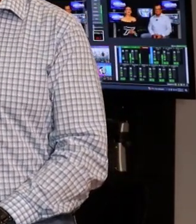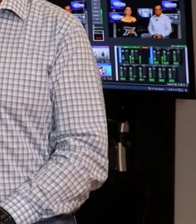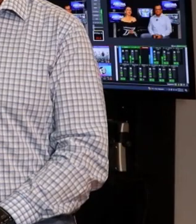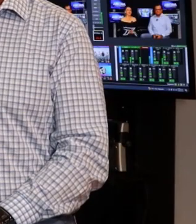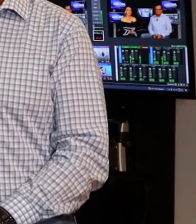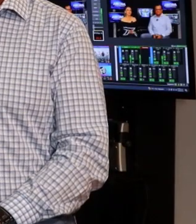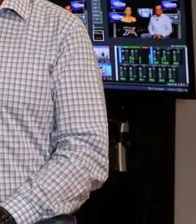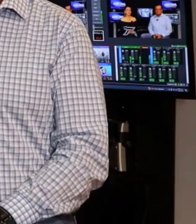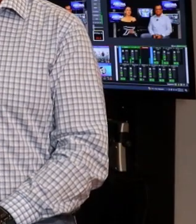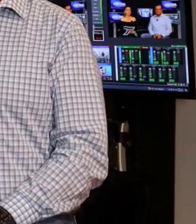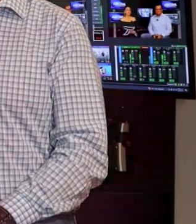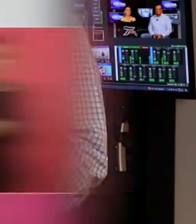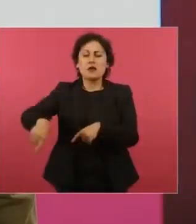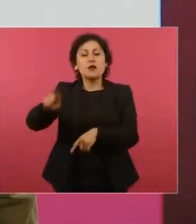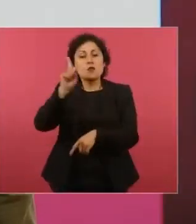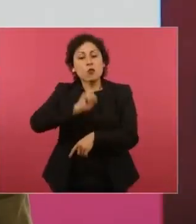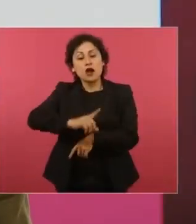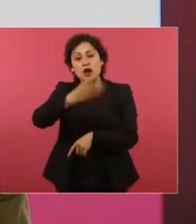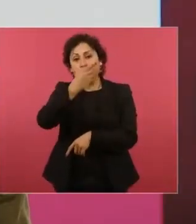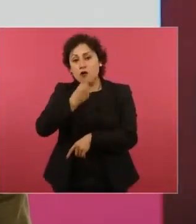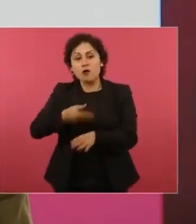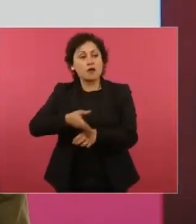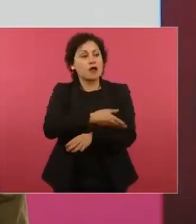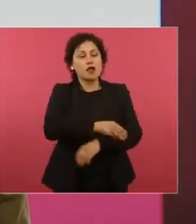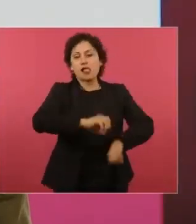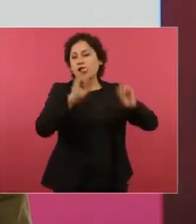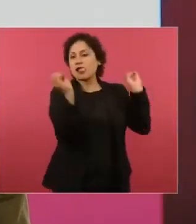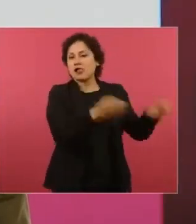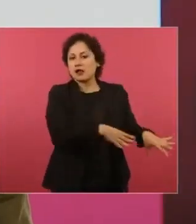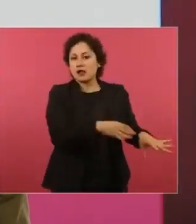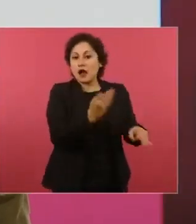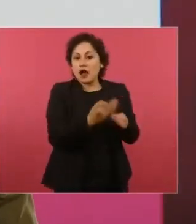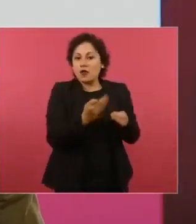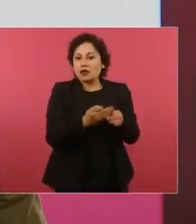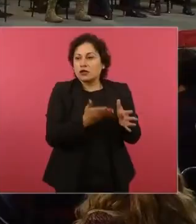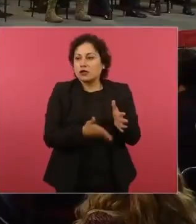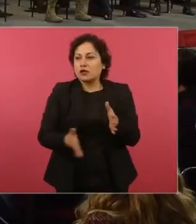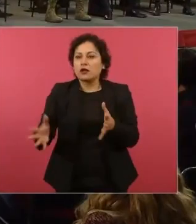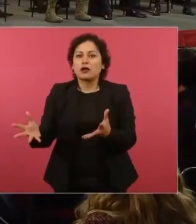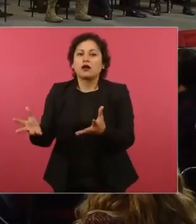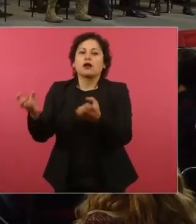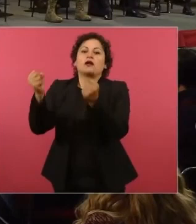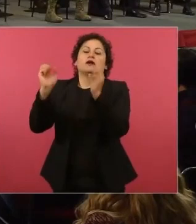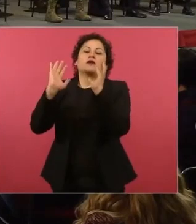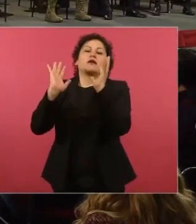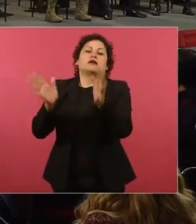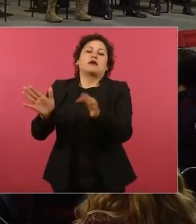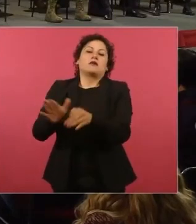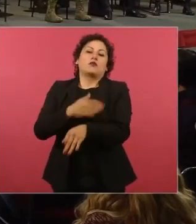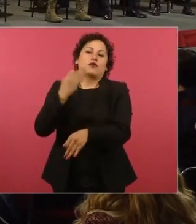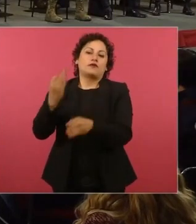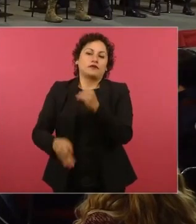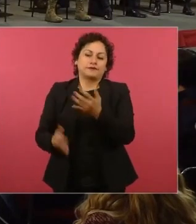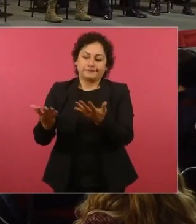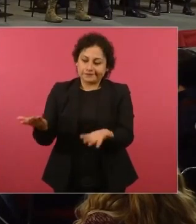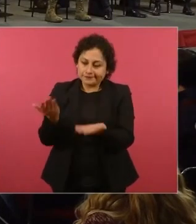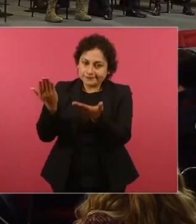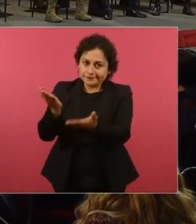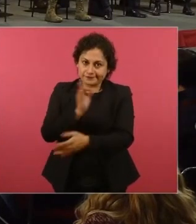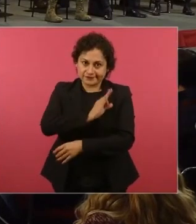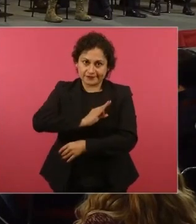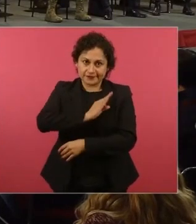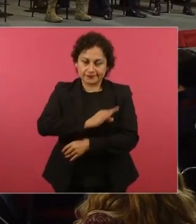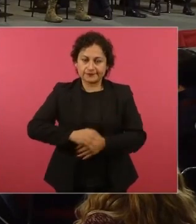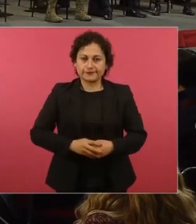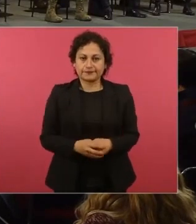un acuerdo con los antiguos empleados de la extinta aerolínea Mexicana de Aviación para comprar la marca de la compañía por